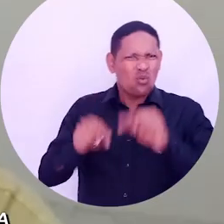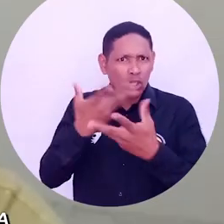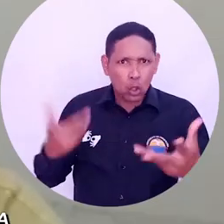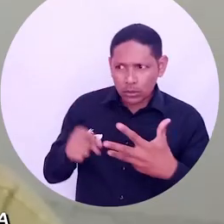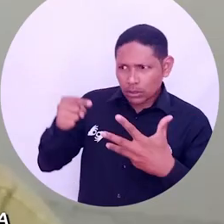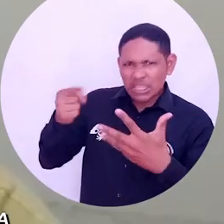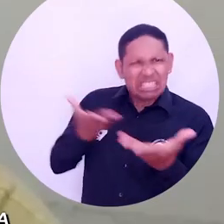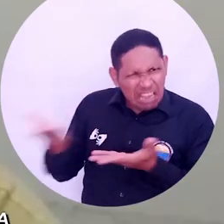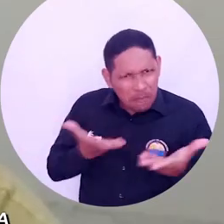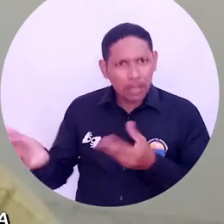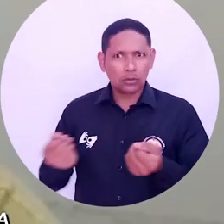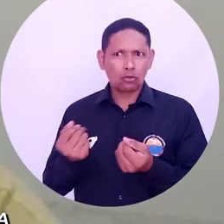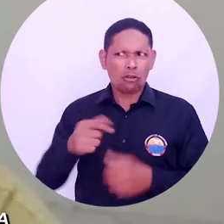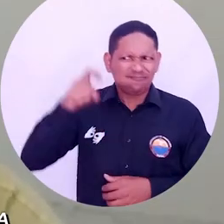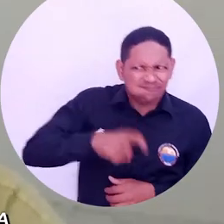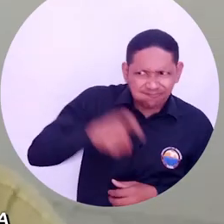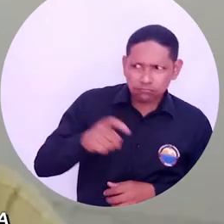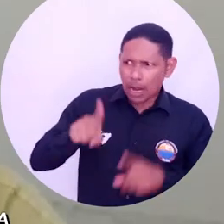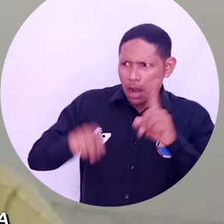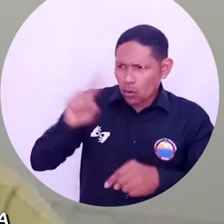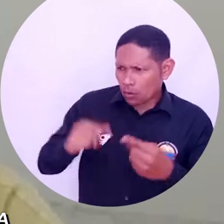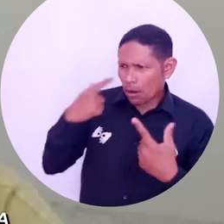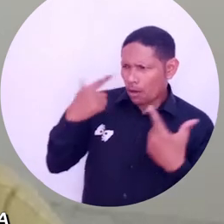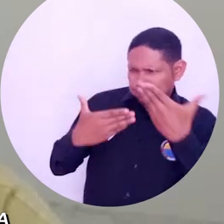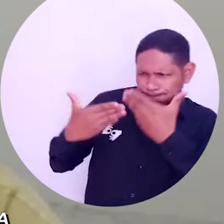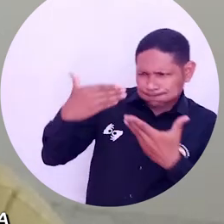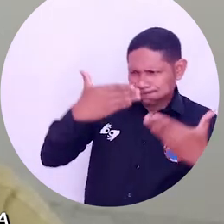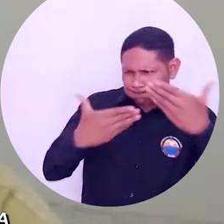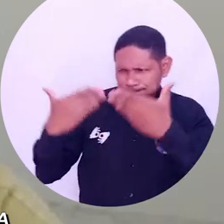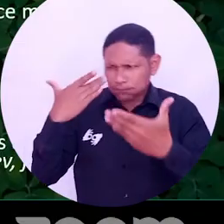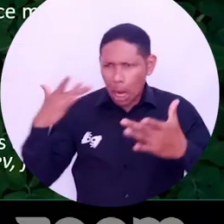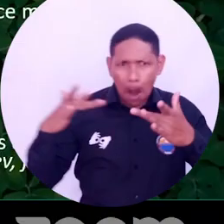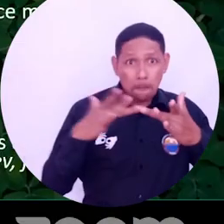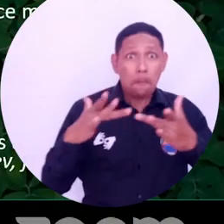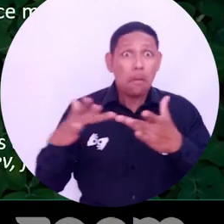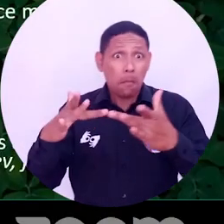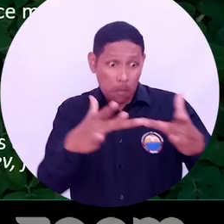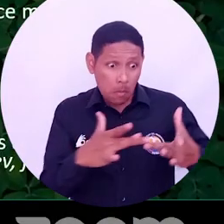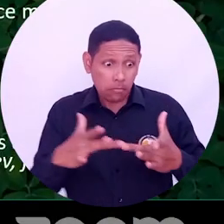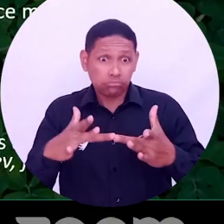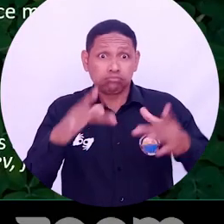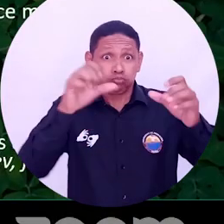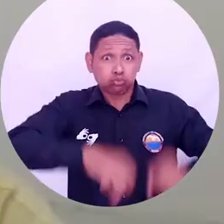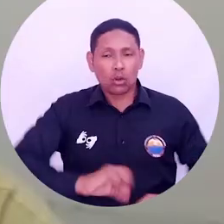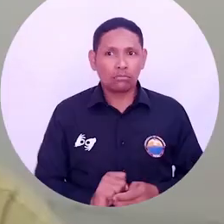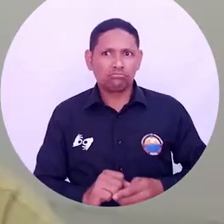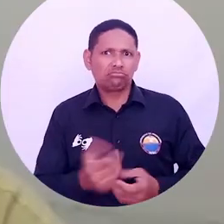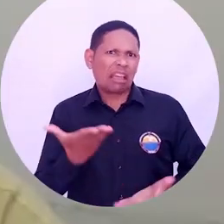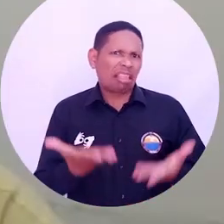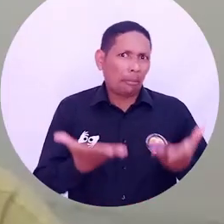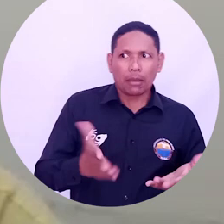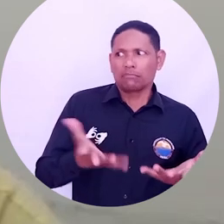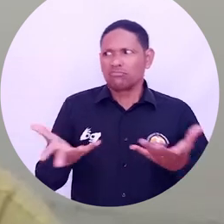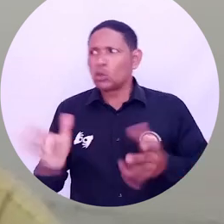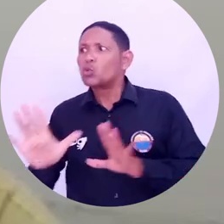algunos servicios y algunas necesidades que tienen los emprendedores sociales que son independientes del